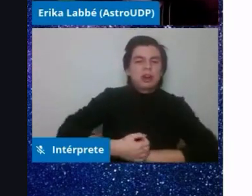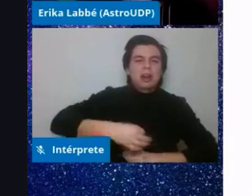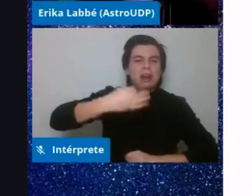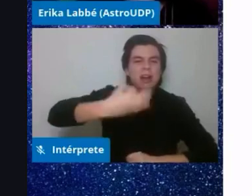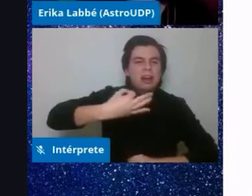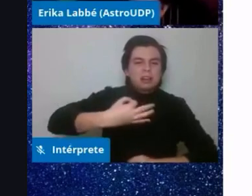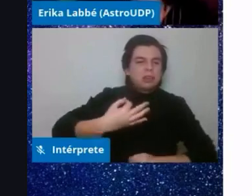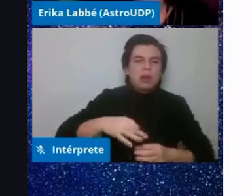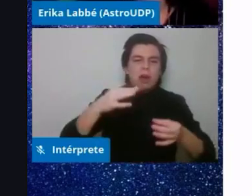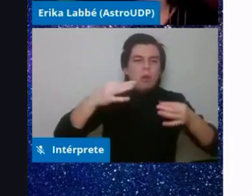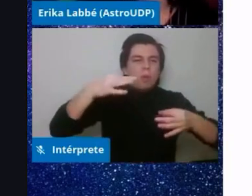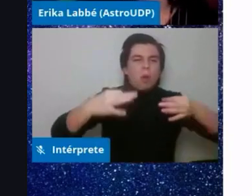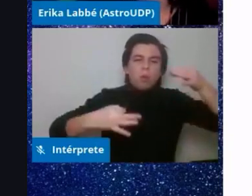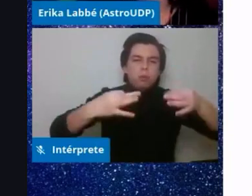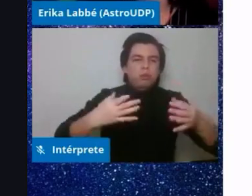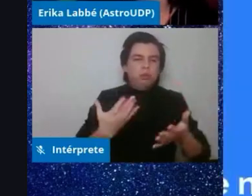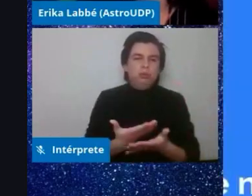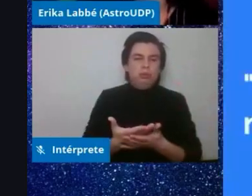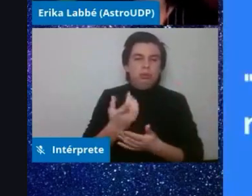que considerar también.